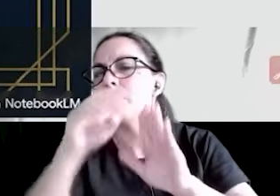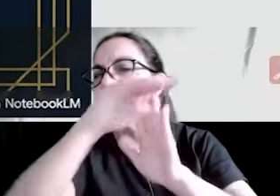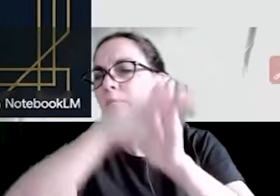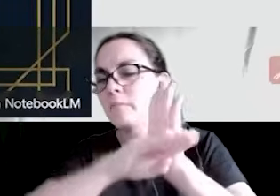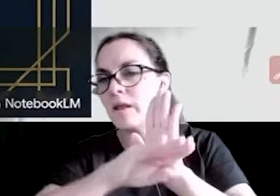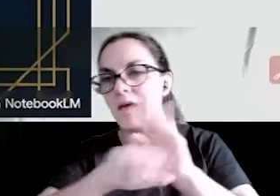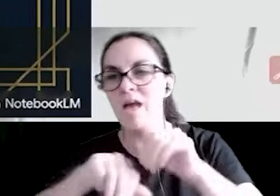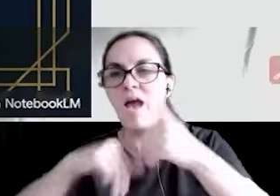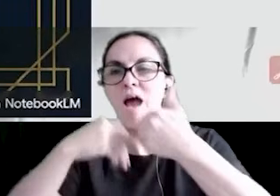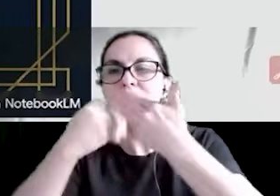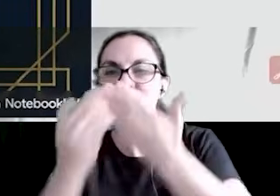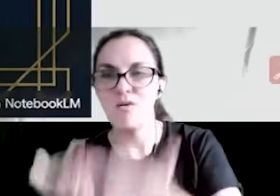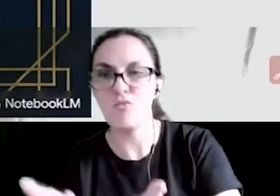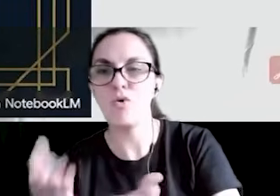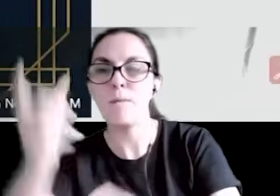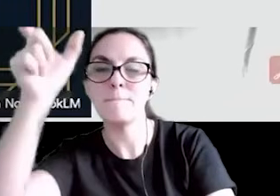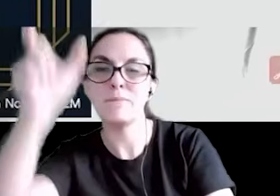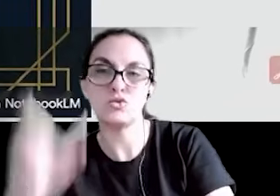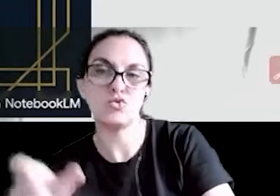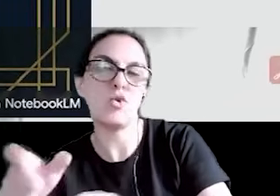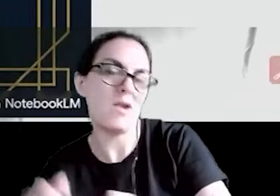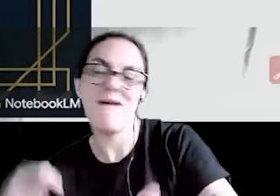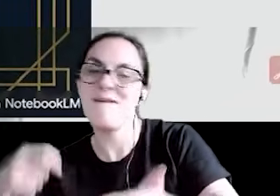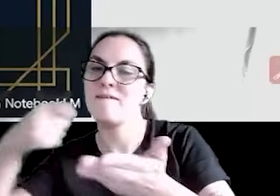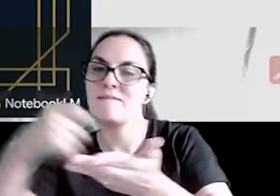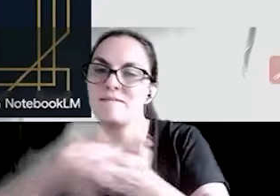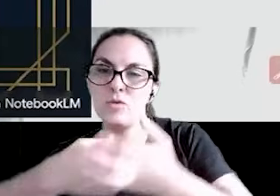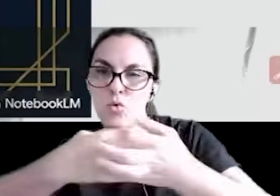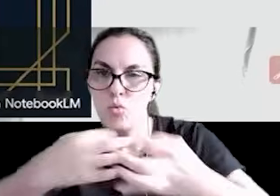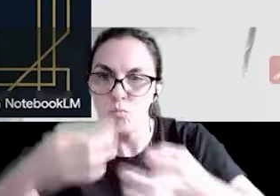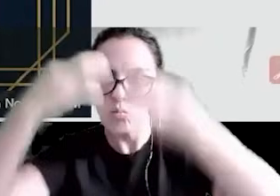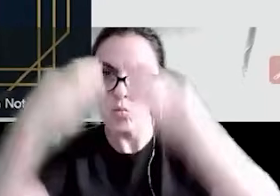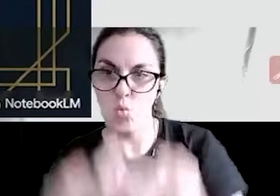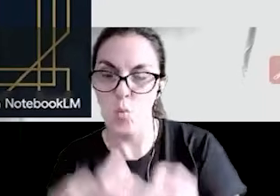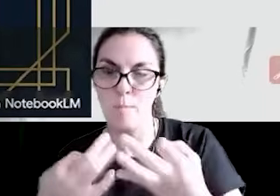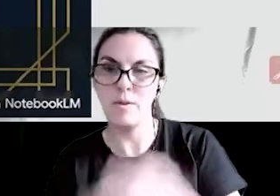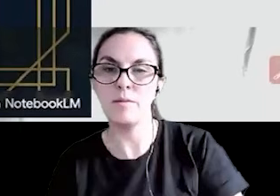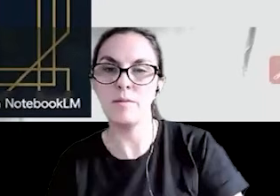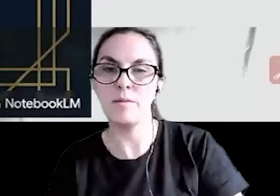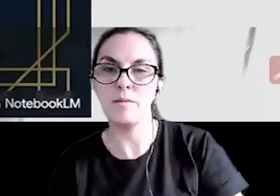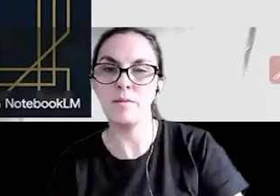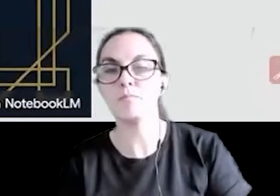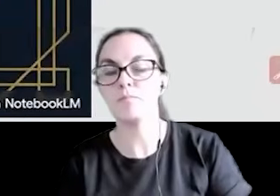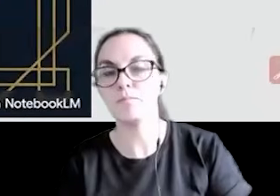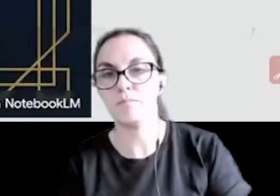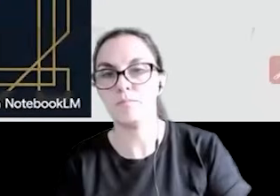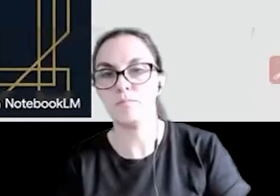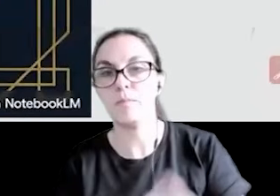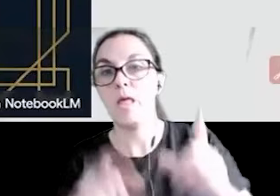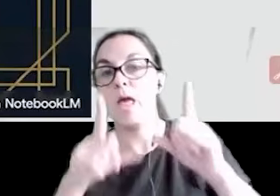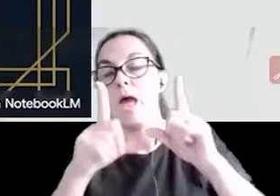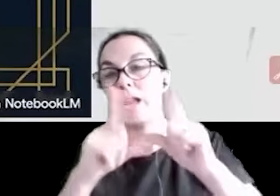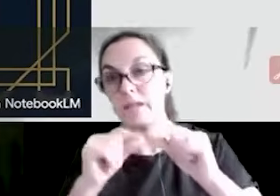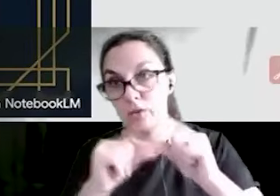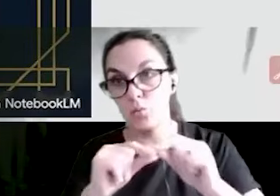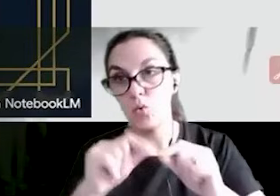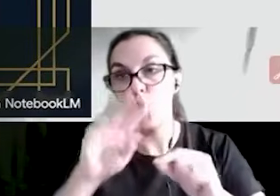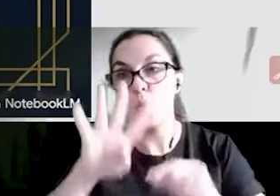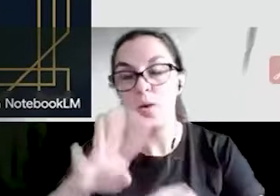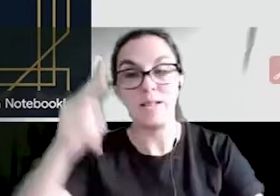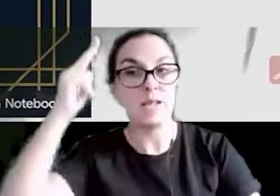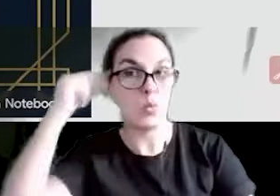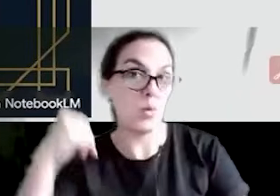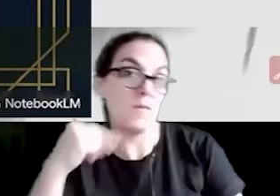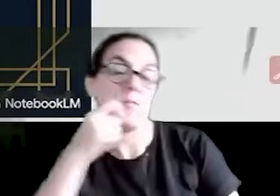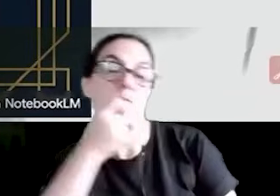de cumplimiento por parte del contribuyente. Y si bien el artículo, por ejemplo, 49 de la Ley de Procedimiento Tributario ya